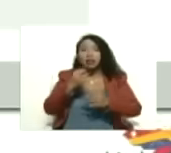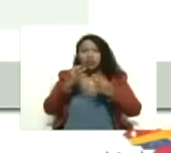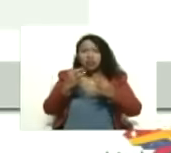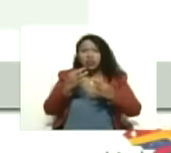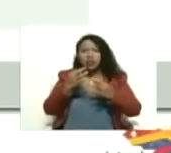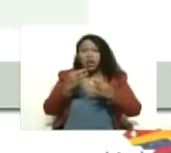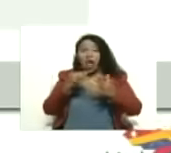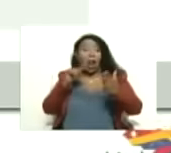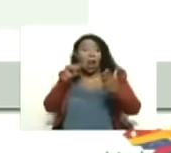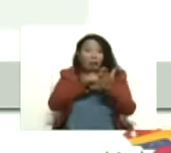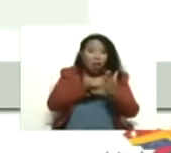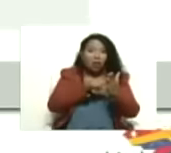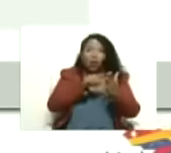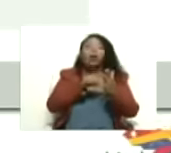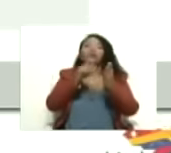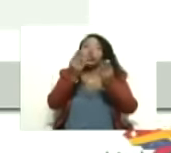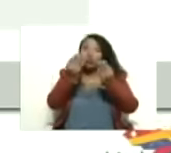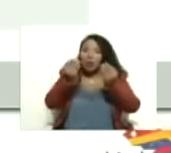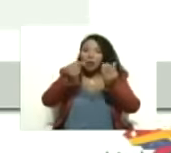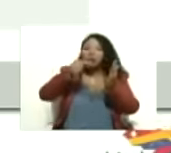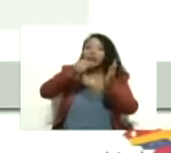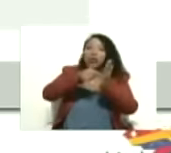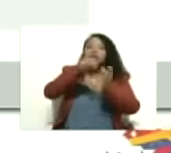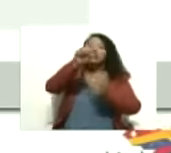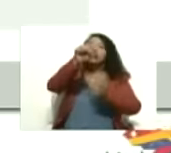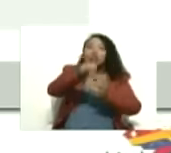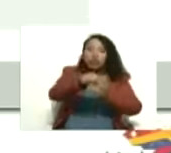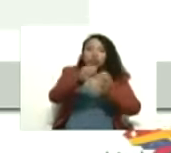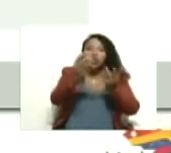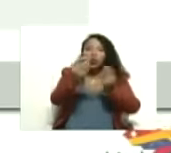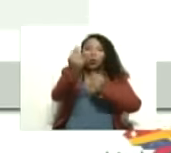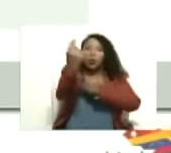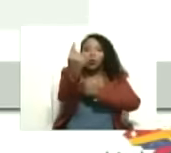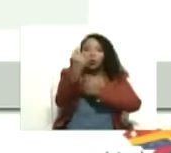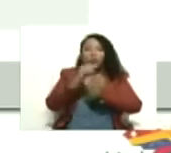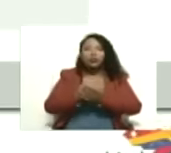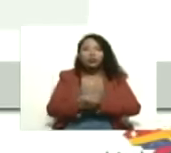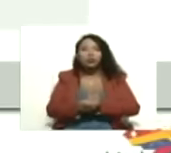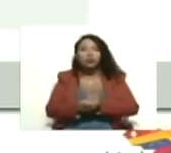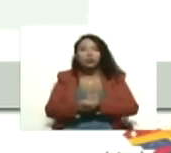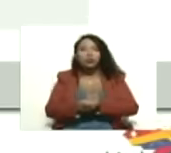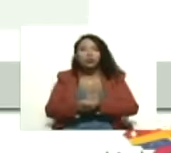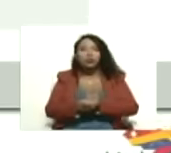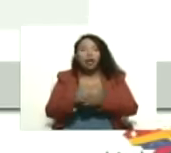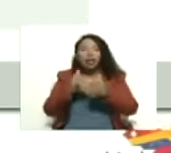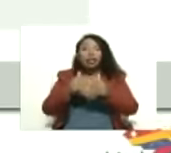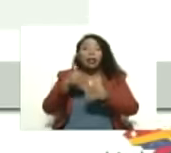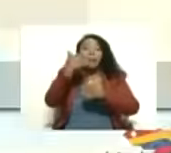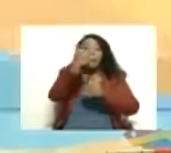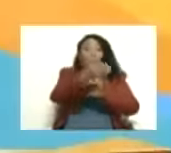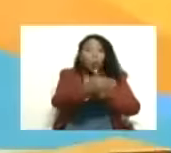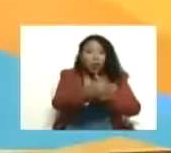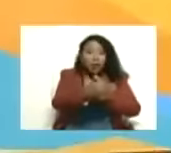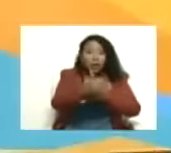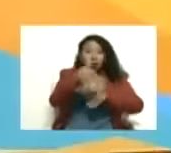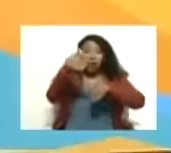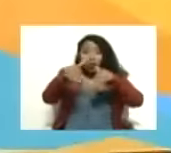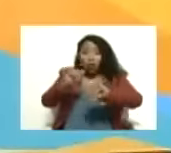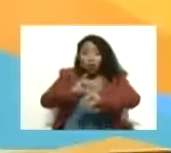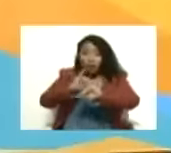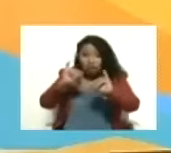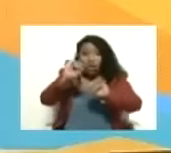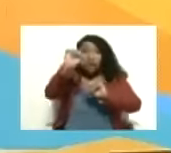duro para no romper la pantalla pone Sí a la pregunta uno luego de que usted votó